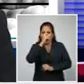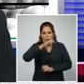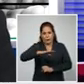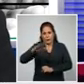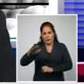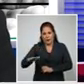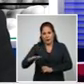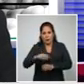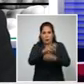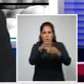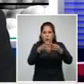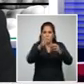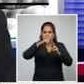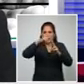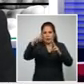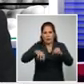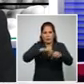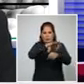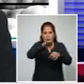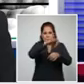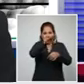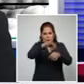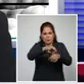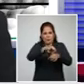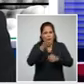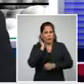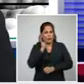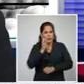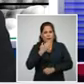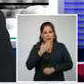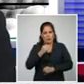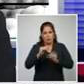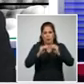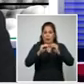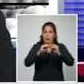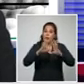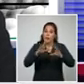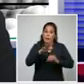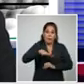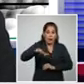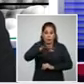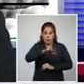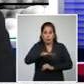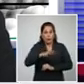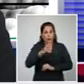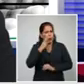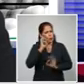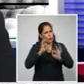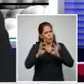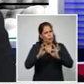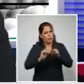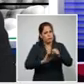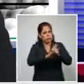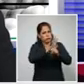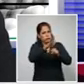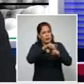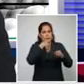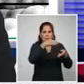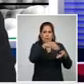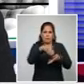la colmenita aquí en esta conferencia de prensa. Así nos despedimos, ojo, con la COVID-19 que sigue matando personas